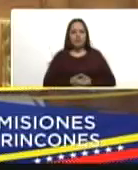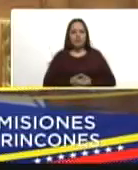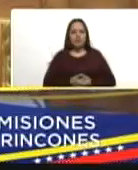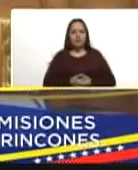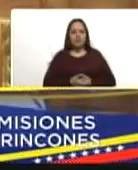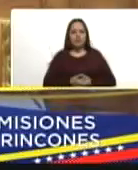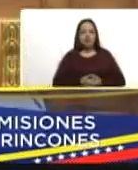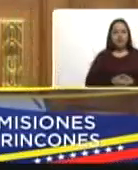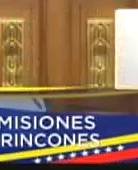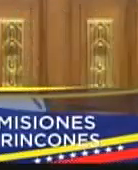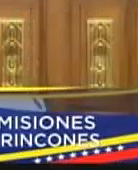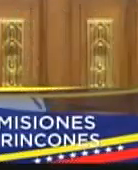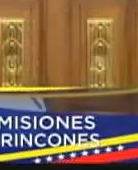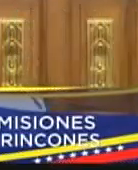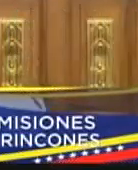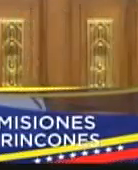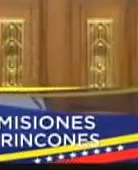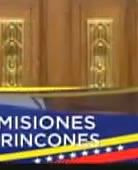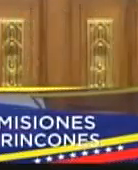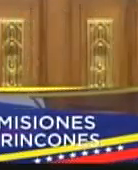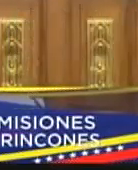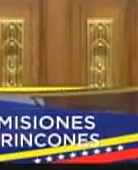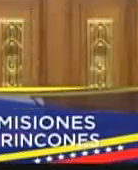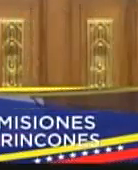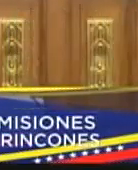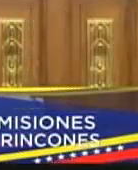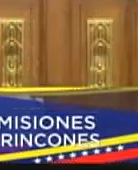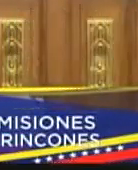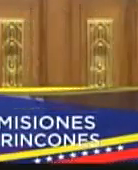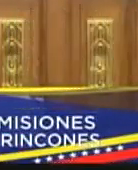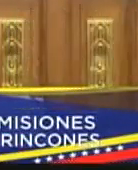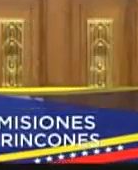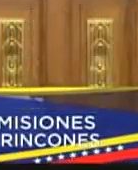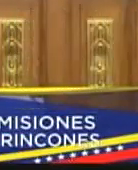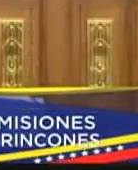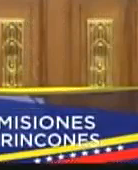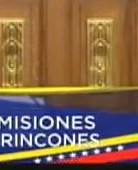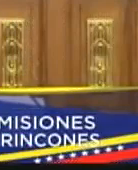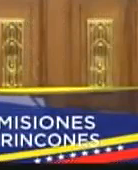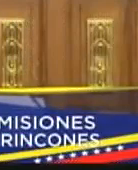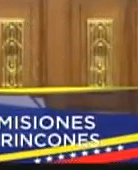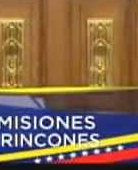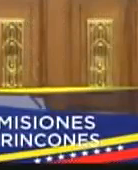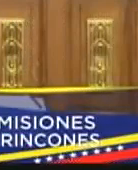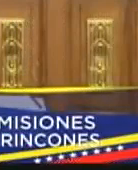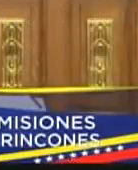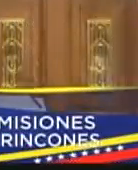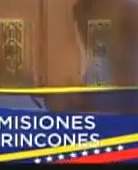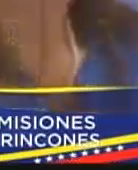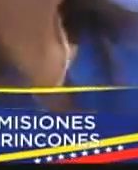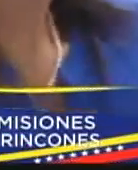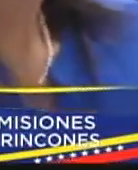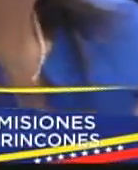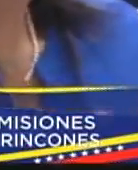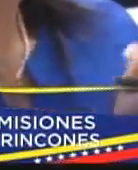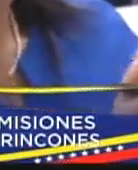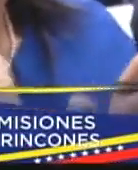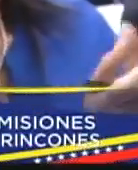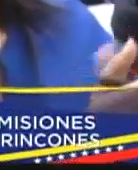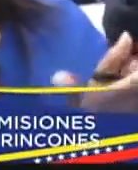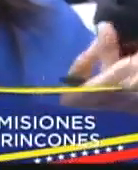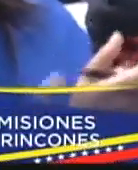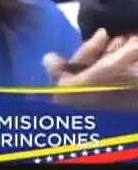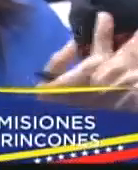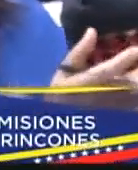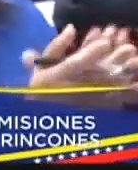proteger la mujer sobre todo a la mujer madre que tanta necesidad tiene y tiene que ser protegida para